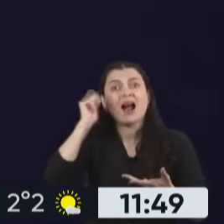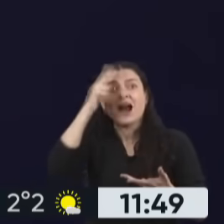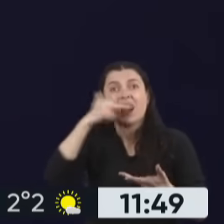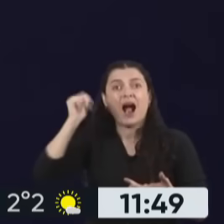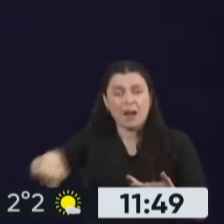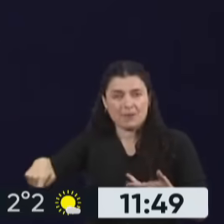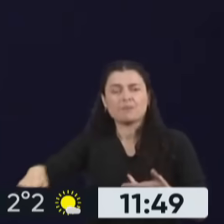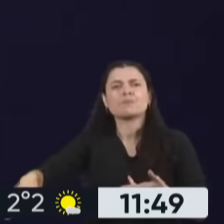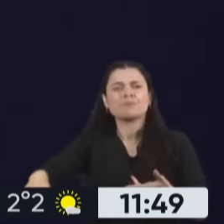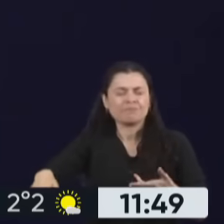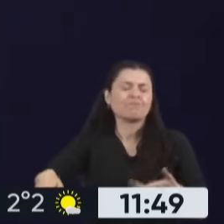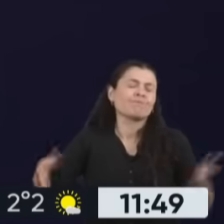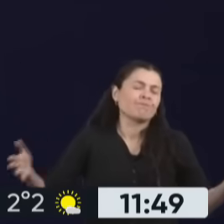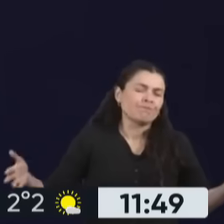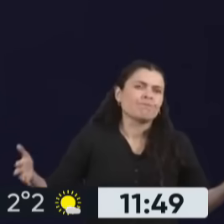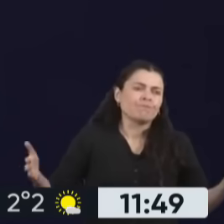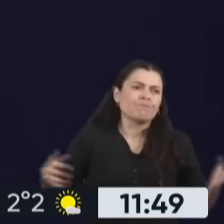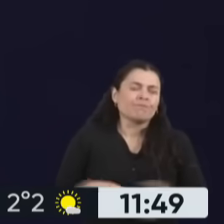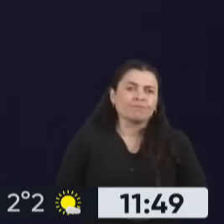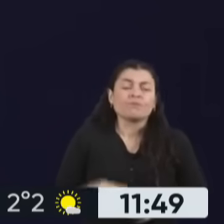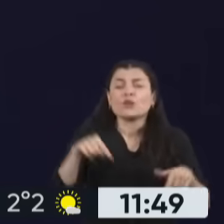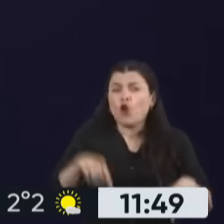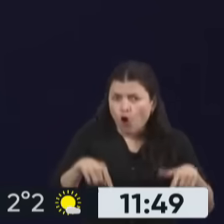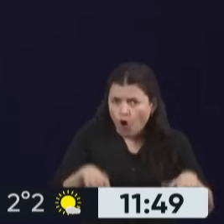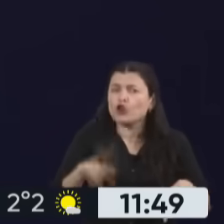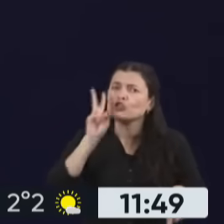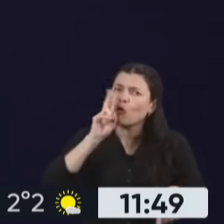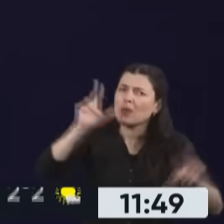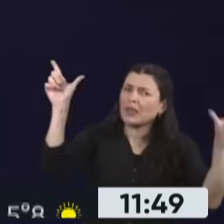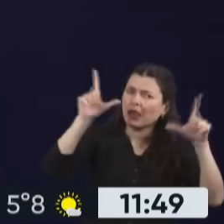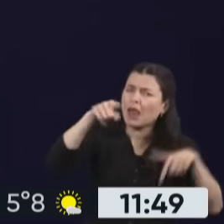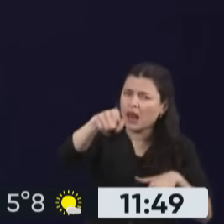tema, sí, hoy algún canal